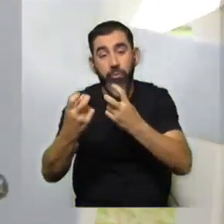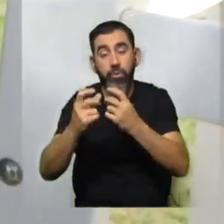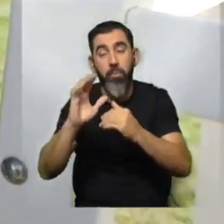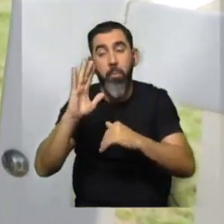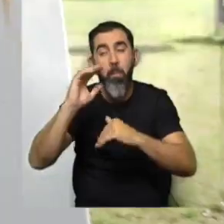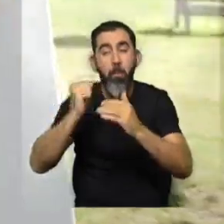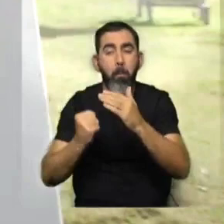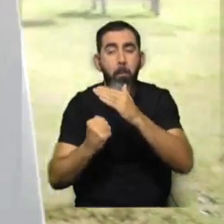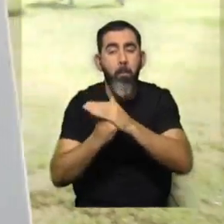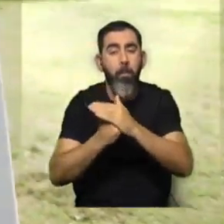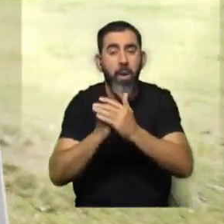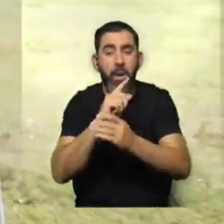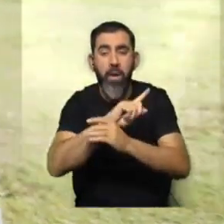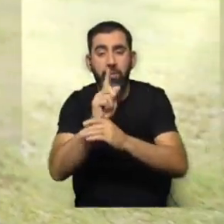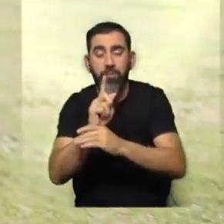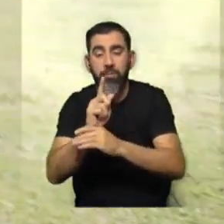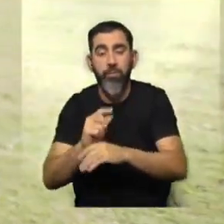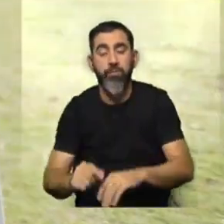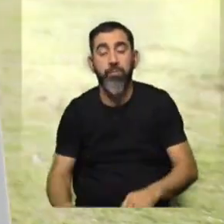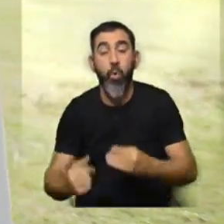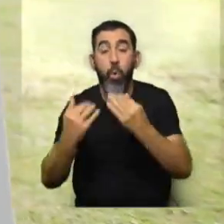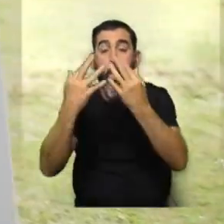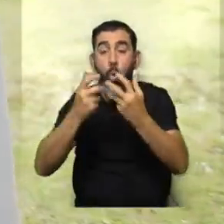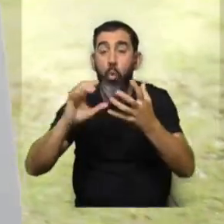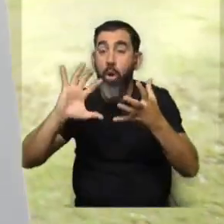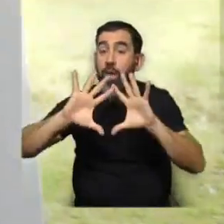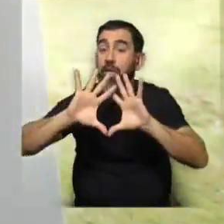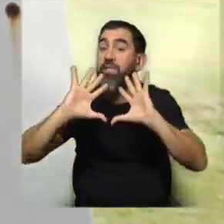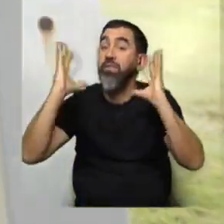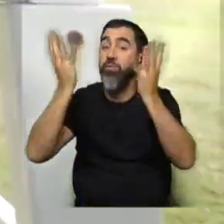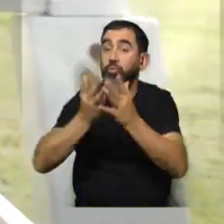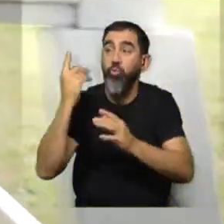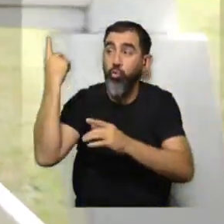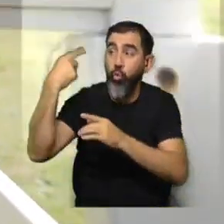un determinado umbral definido por la Organización Meteorológica Mundial.